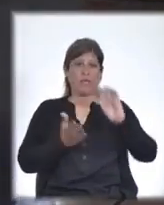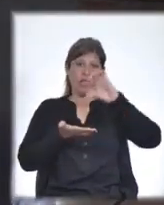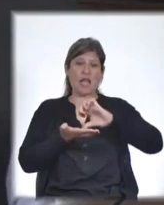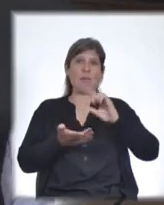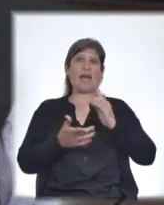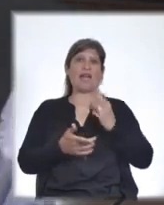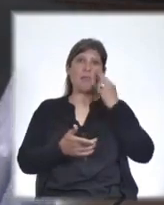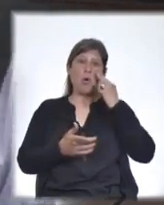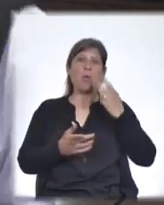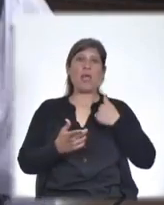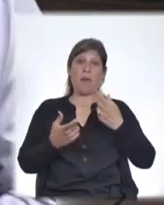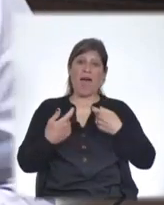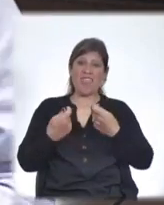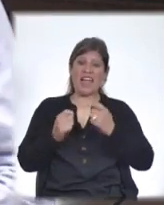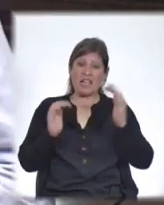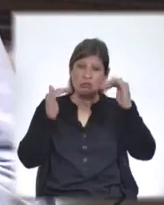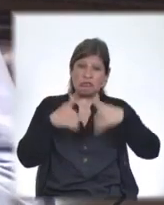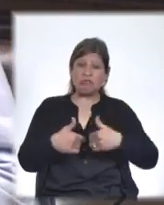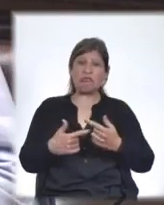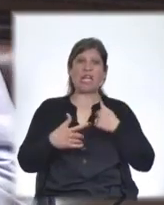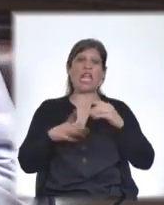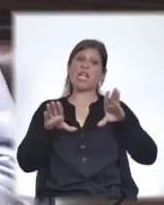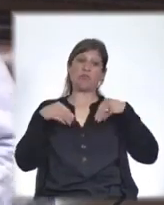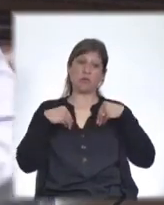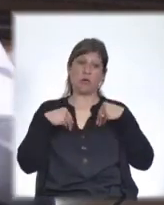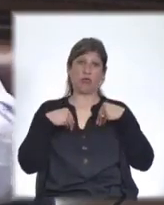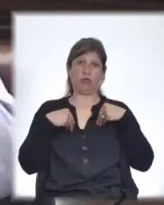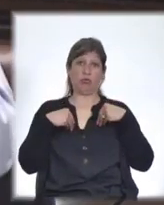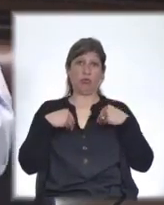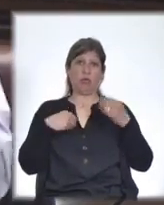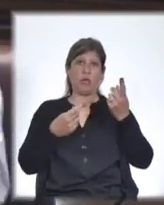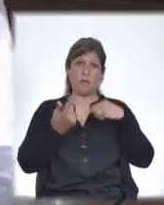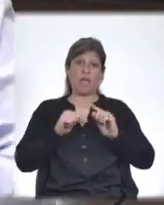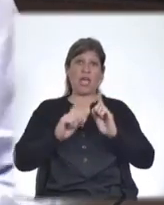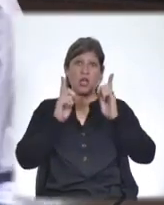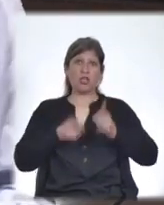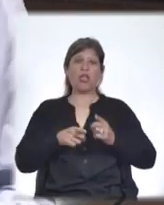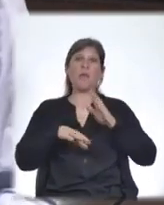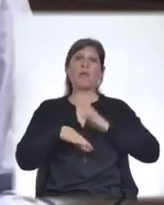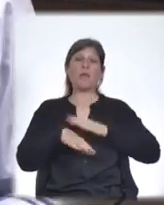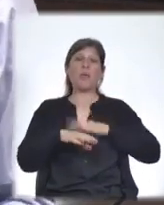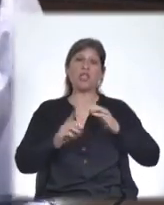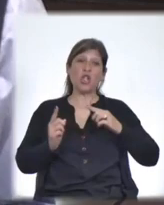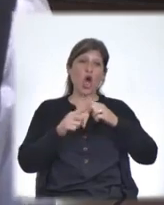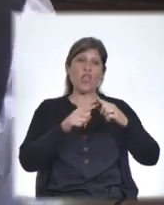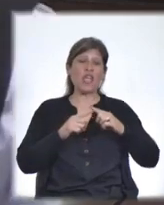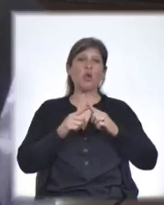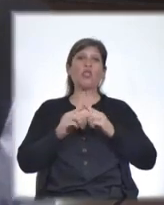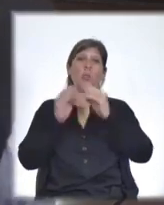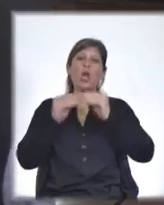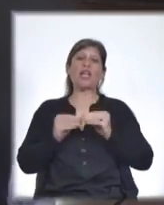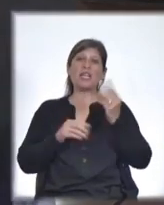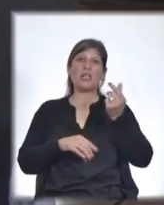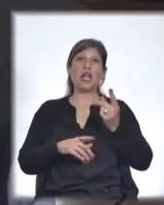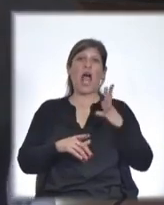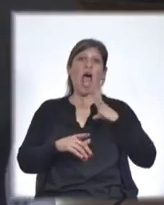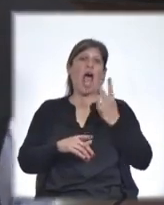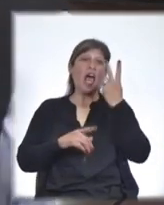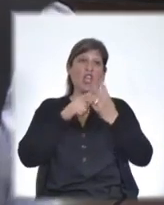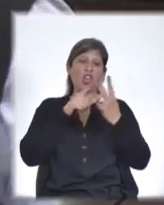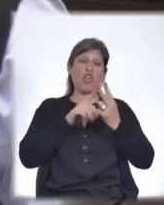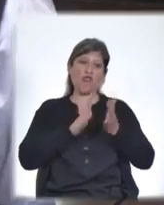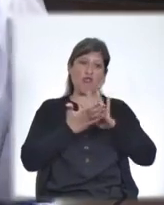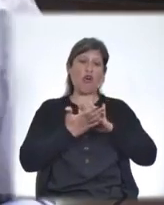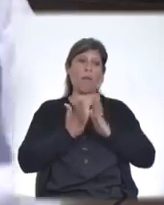problemas de déficit y los asumimos. Pero también en el momento en que discutimos la rendición de cuentas dijimos hay 2 formas de encarar